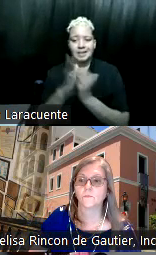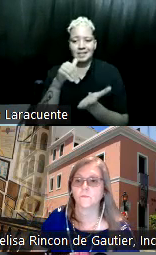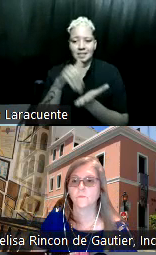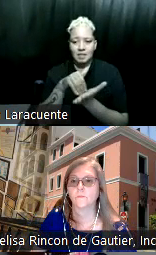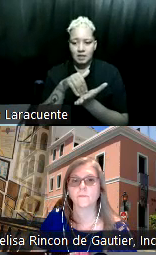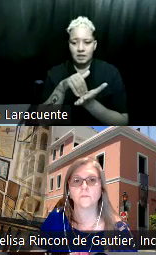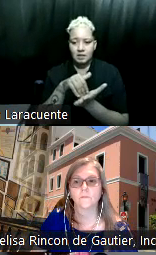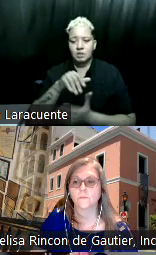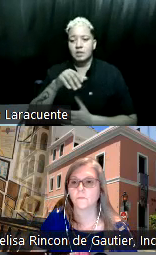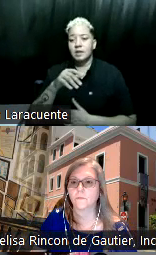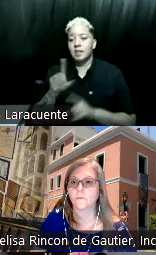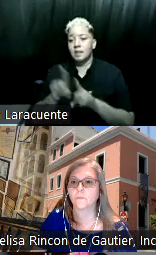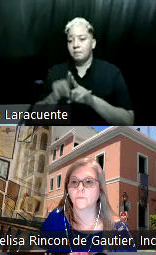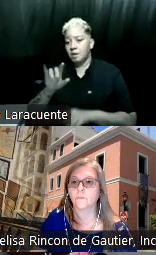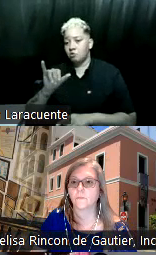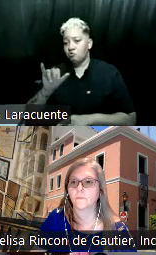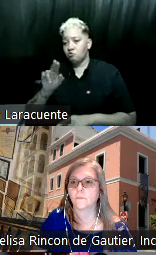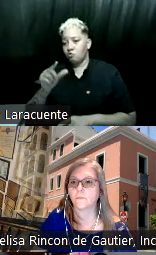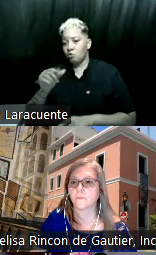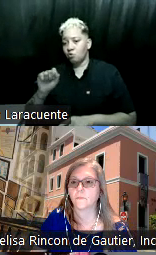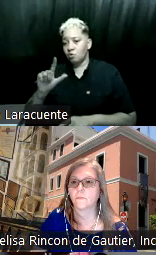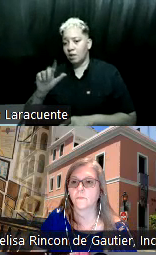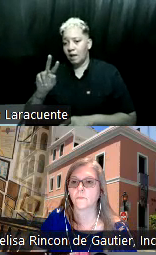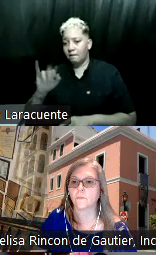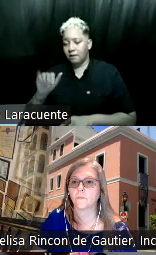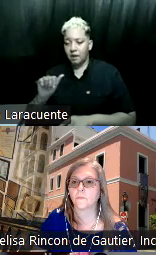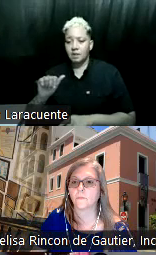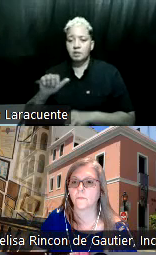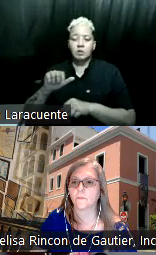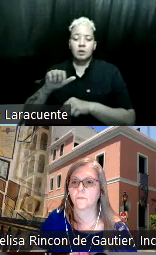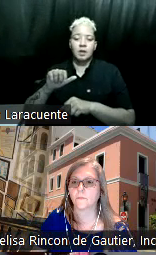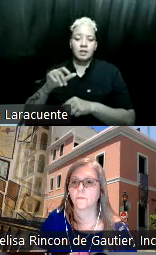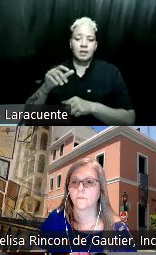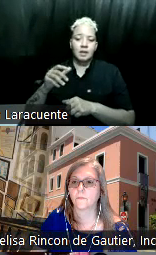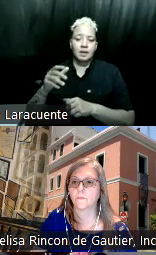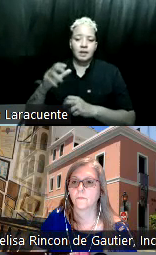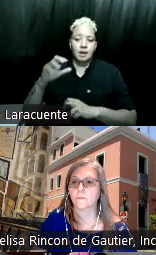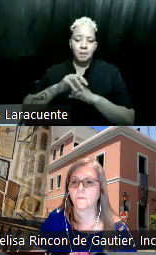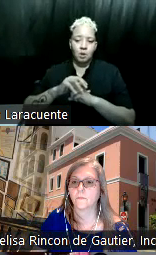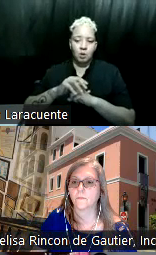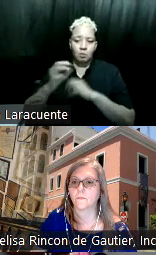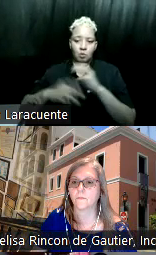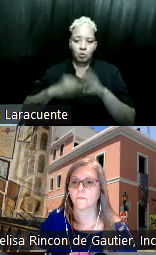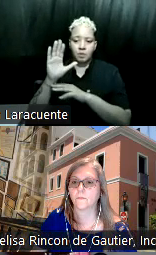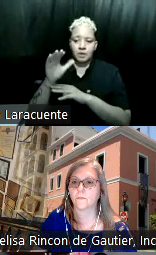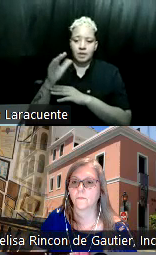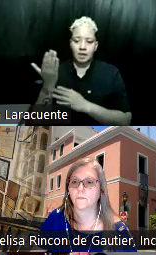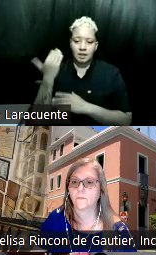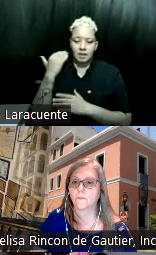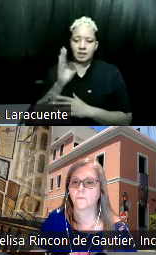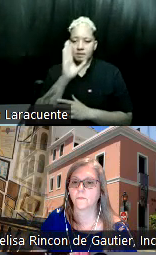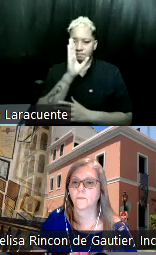y Yugoslavia, por ser campeón del mundo básquet anterior, entraban